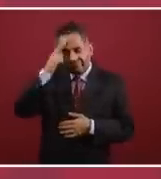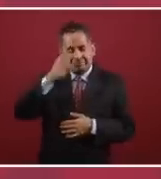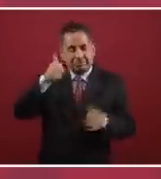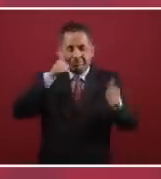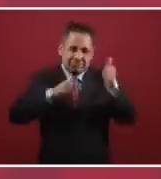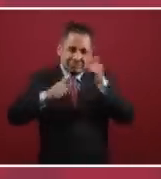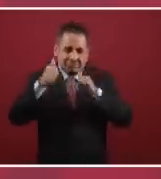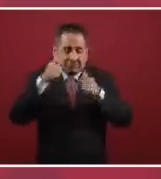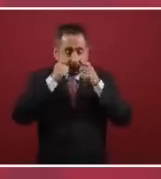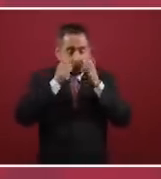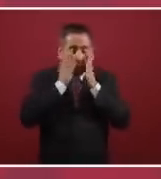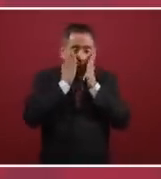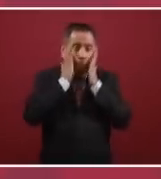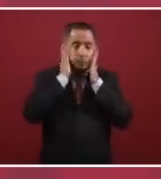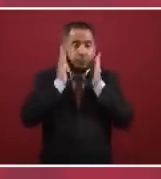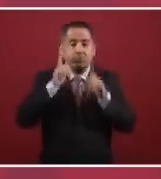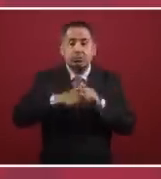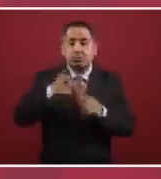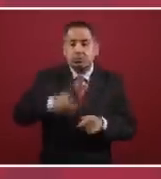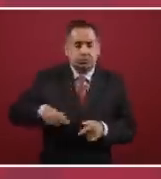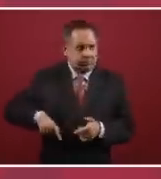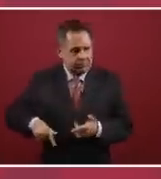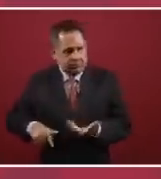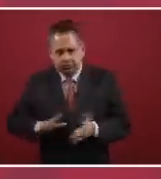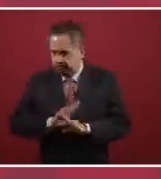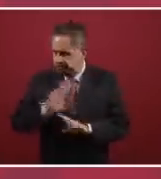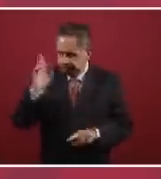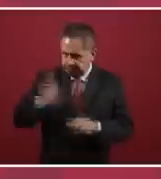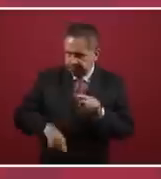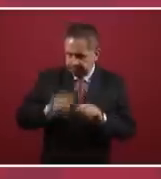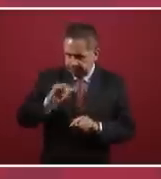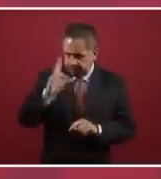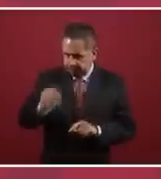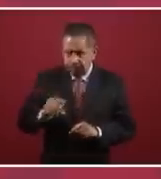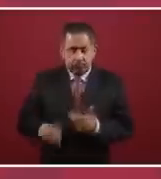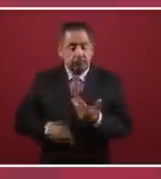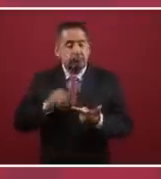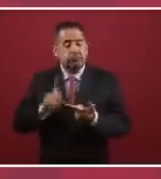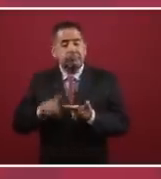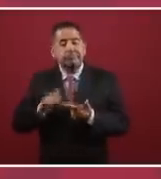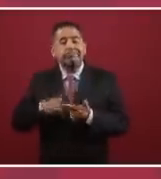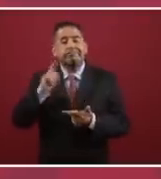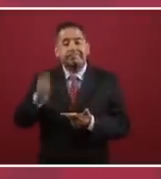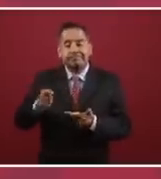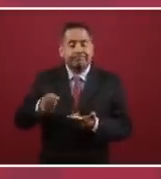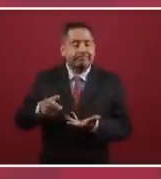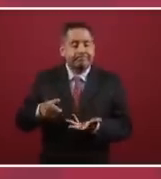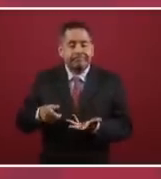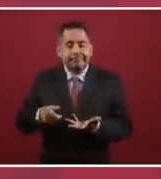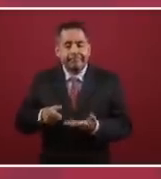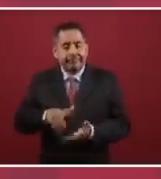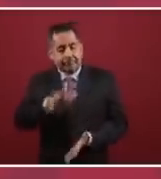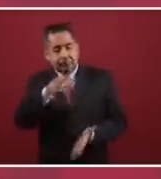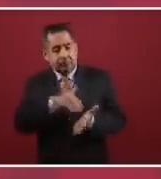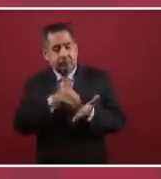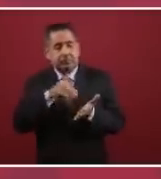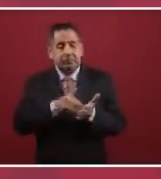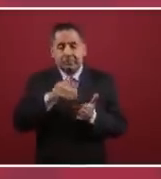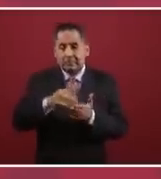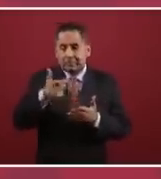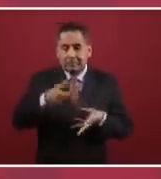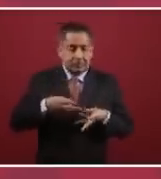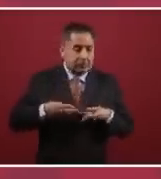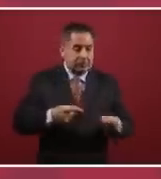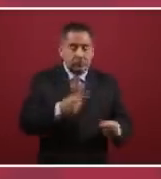costillas del erario. ¿Qué es austeridad? Que no se gasten 5,000 millones de pesos